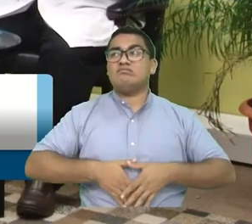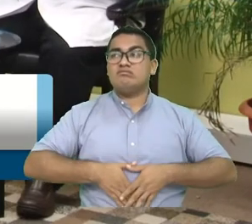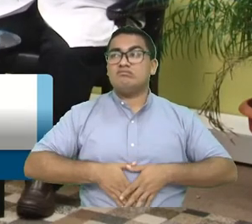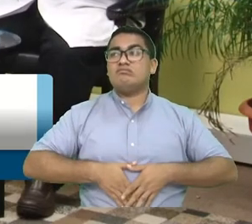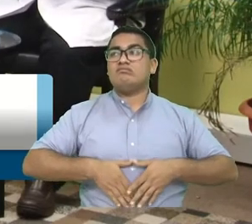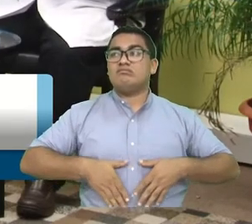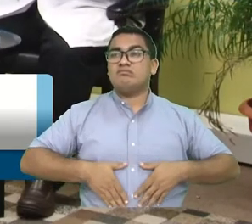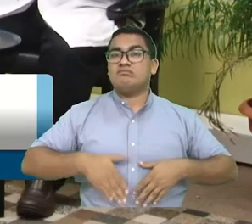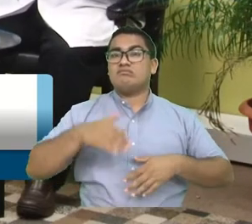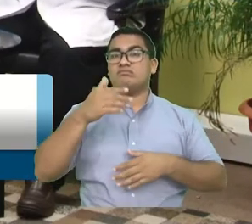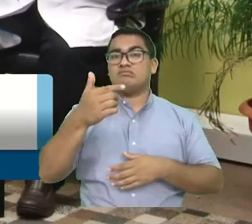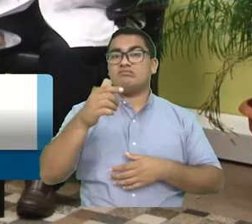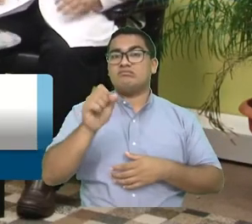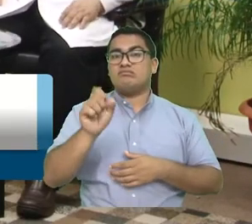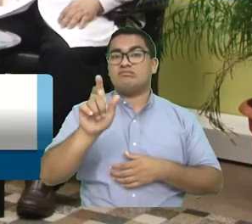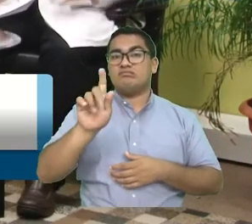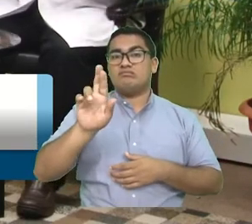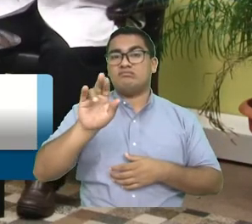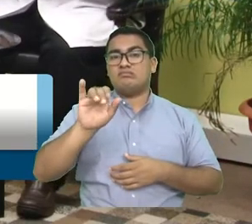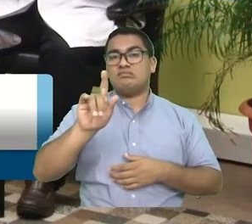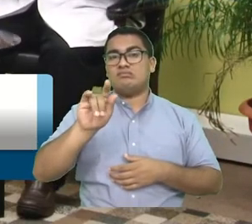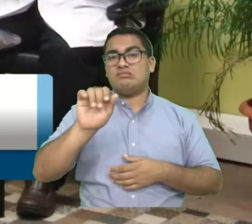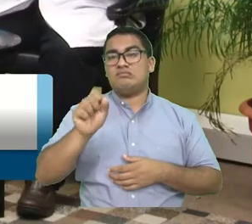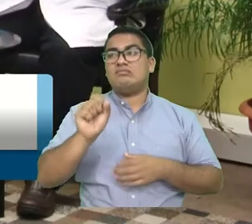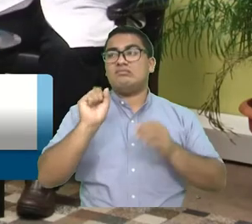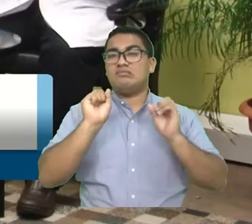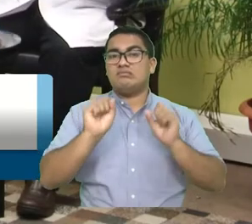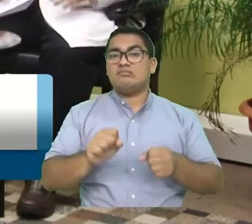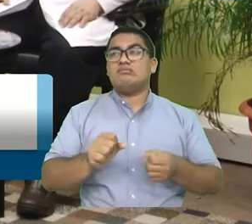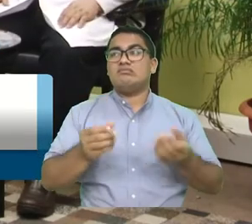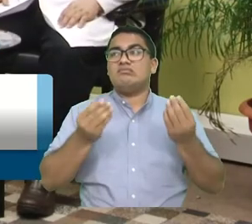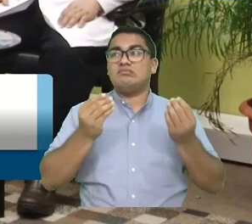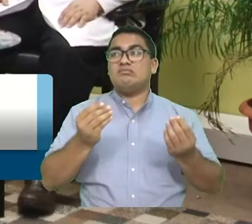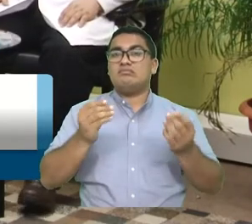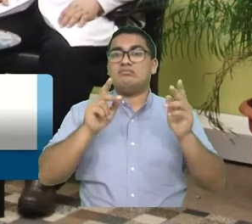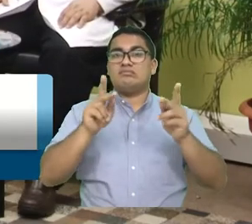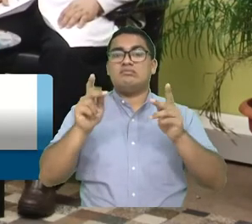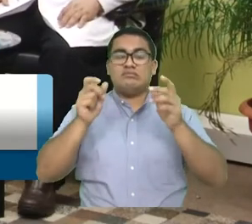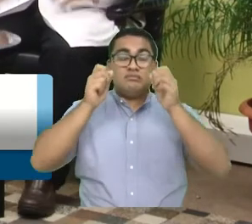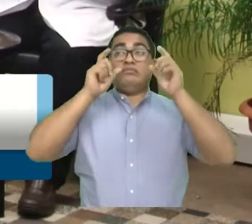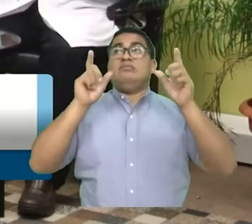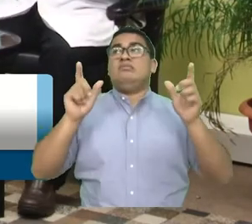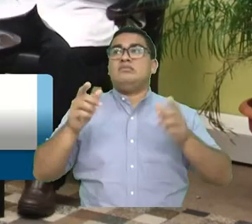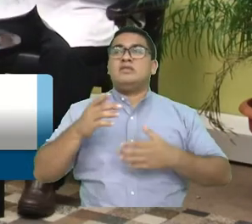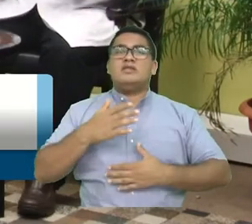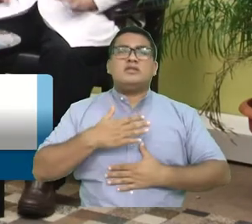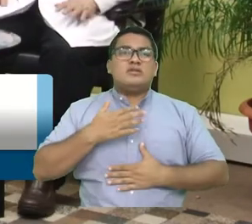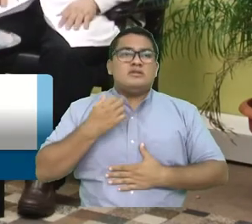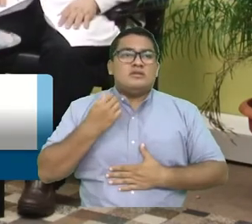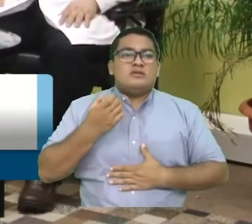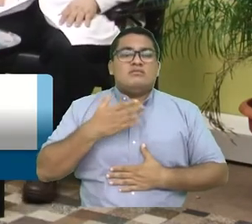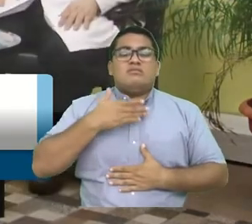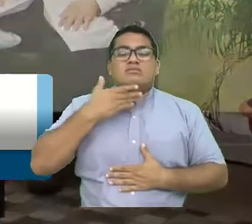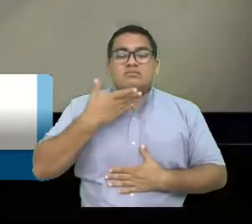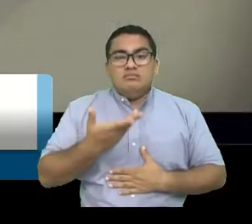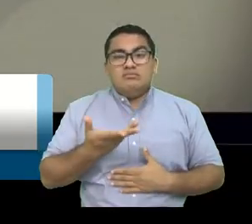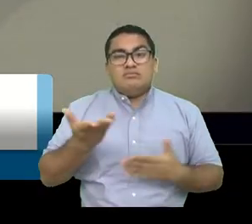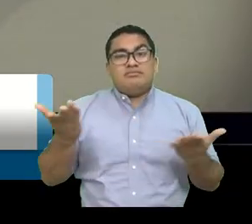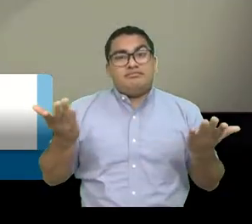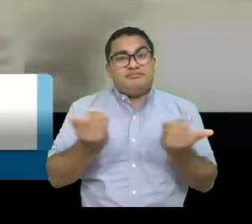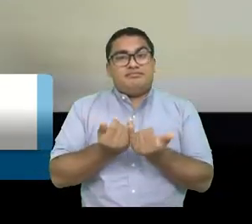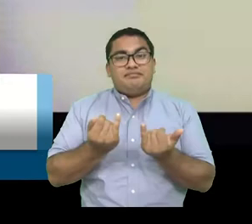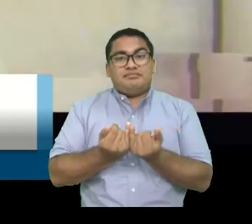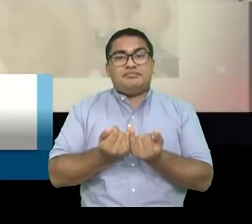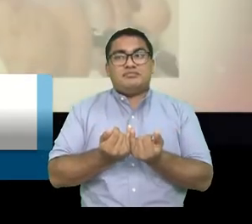tener mayor acidez en este caso y así te despertás una sensación de ahogo y el dolor, definitivamente. Ahora,